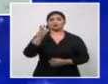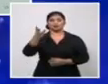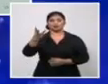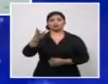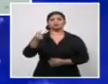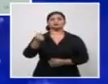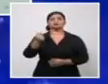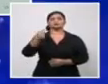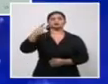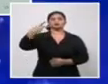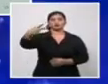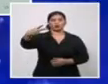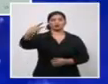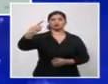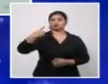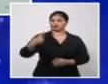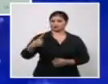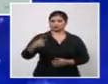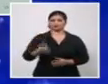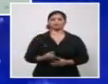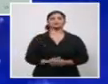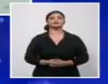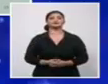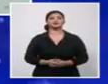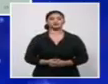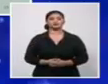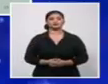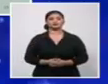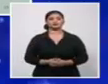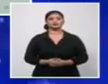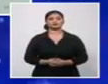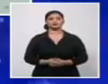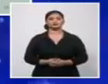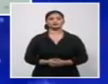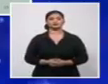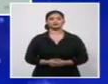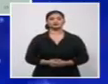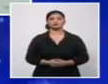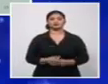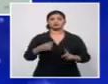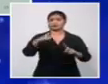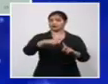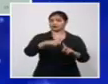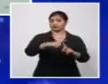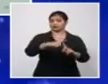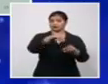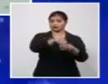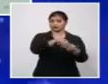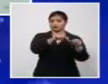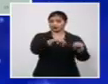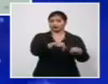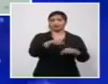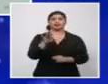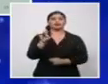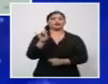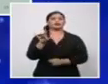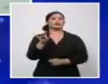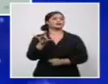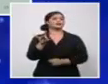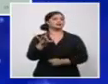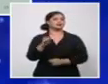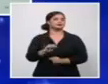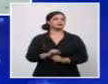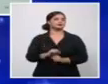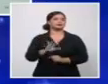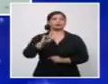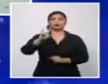Florida y 1 de Nuevitas. En Las Tunas se diagnostican 15 pacientes autóctonos, 9 de Las